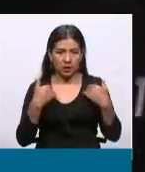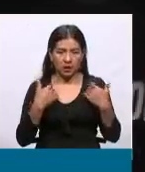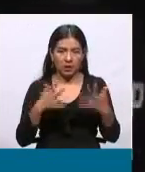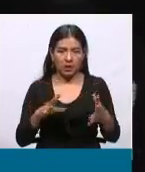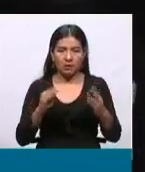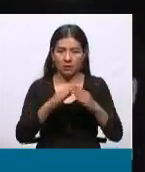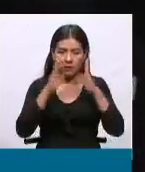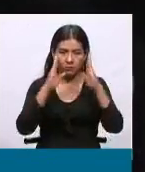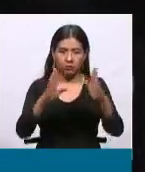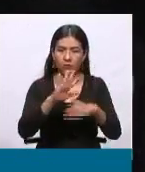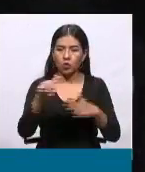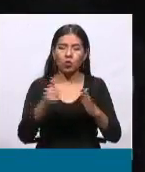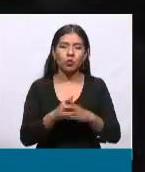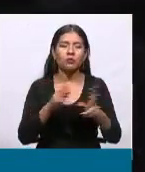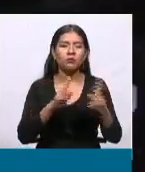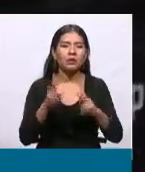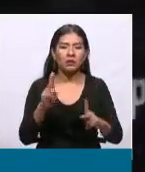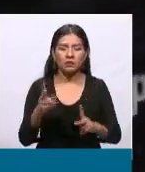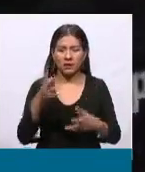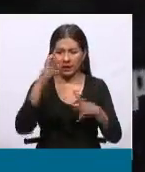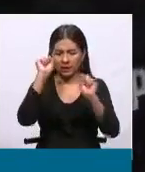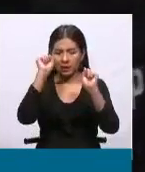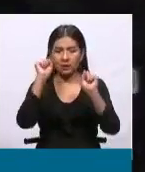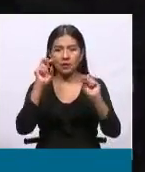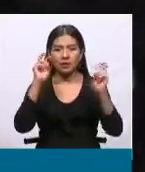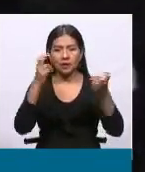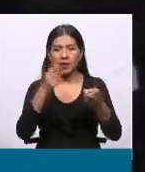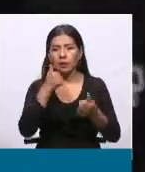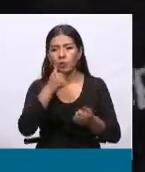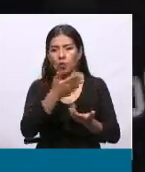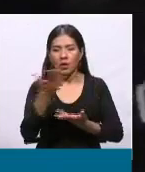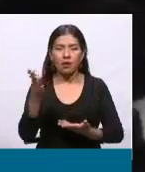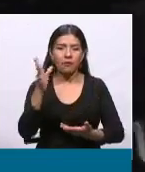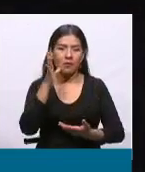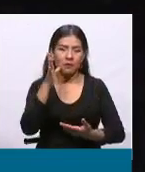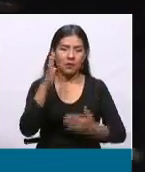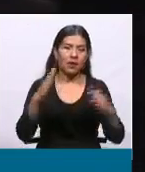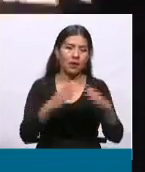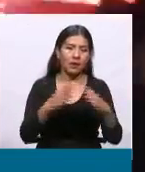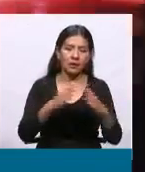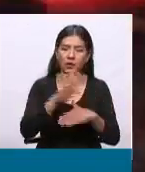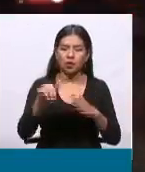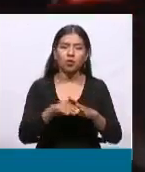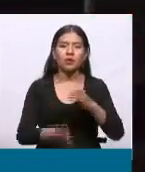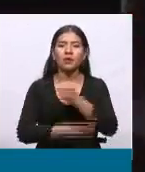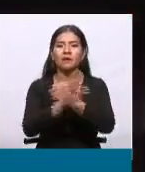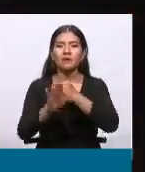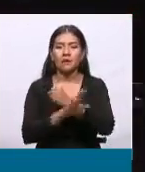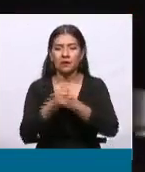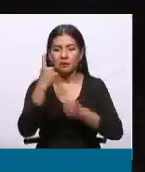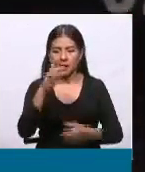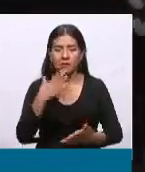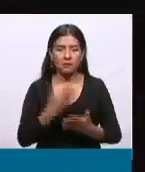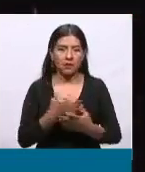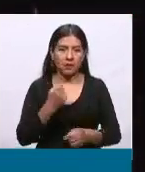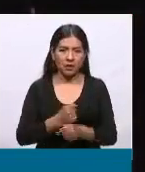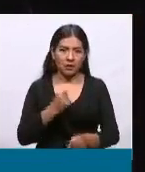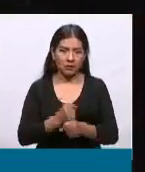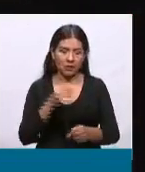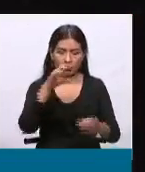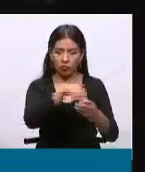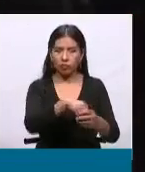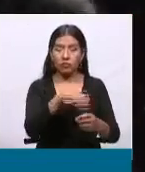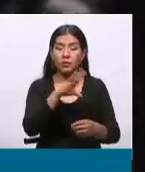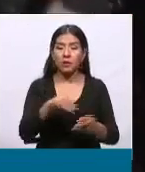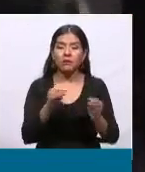que todo, impotentes las señoras, amas de casa, defendiendo con todo valor su fuente de trabajo.